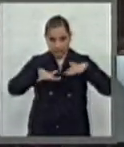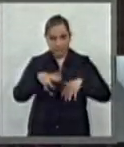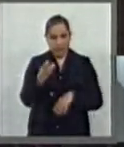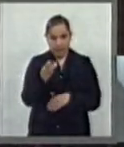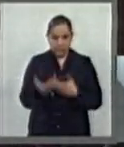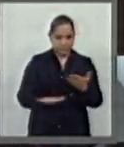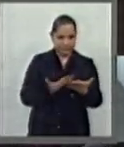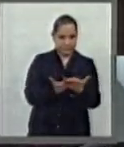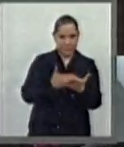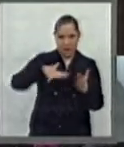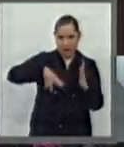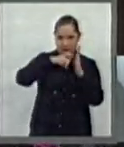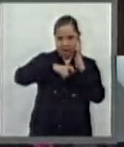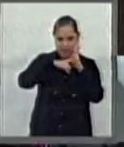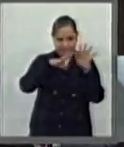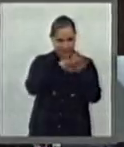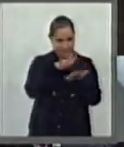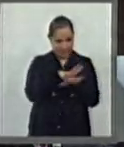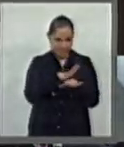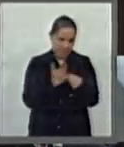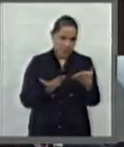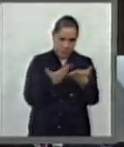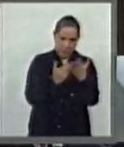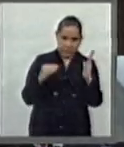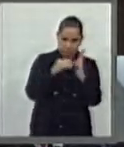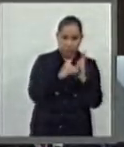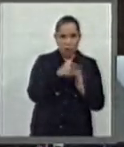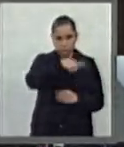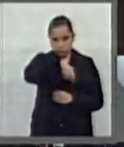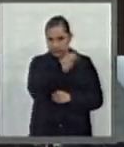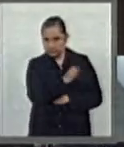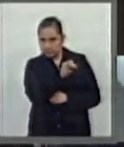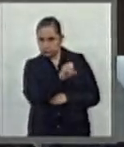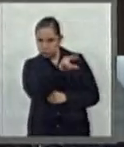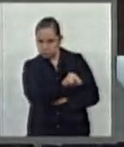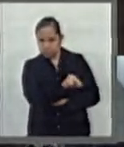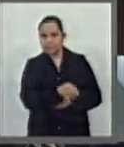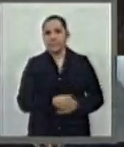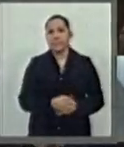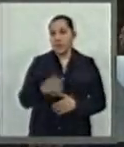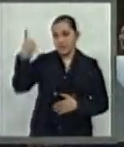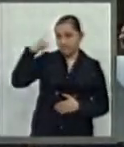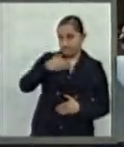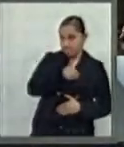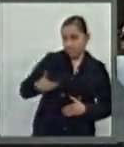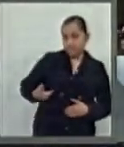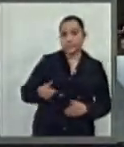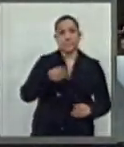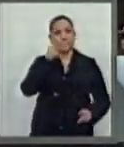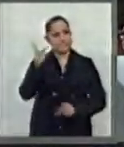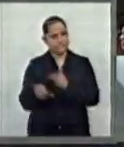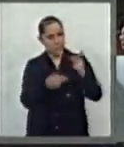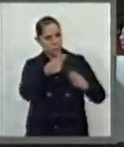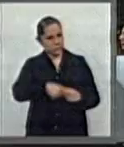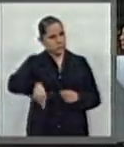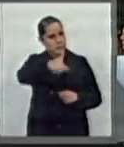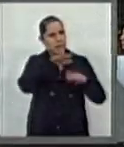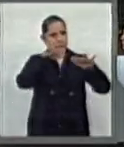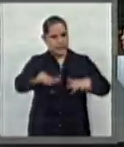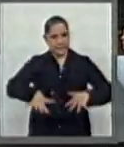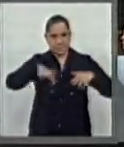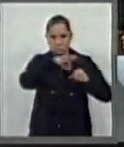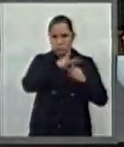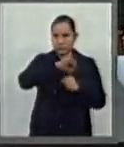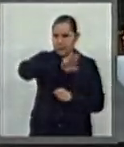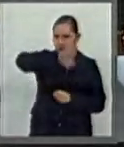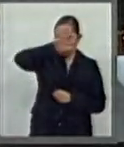la modificación presentada. Por instrucciones de la Presidencia en votación económica, se consulta a la Asamblea